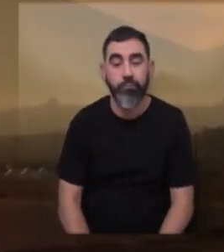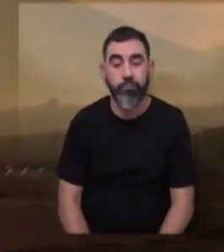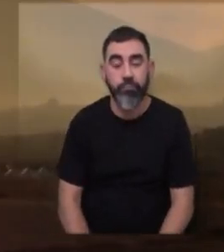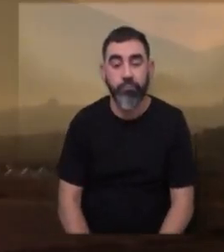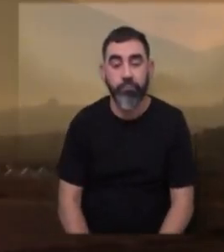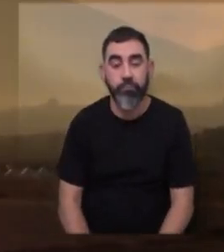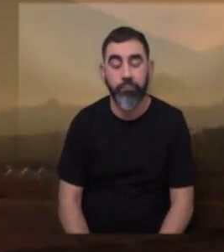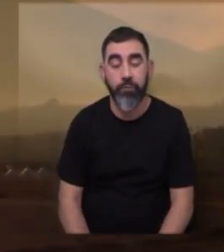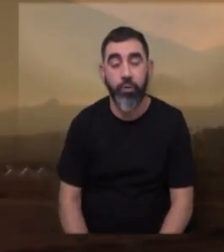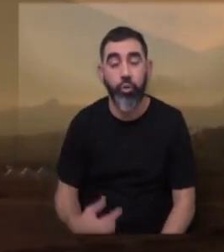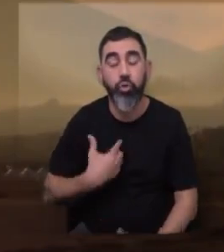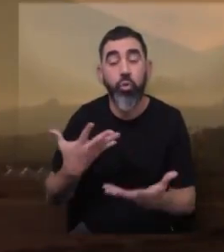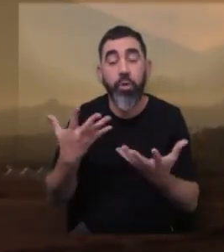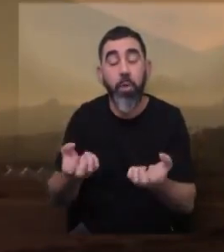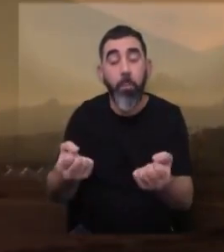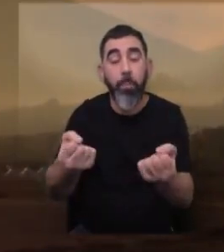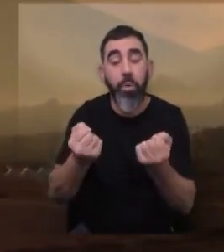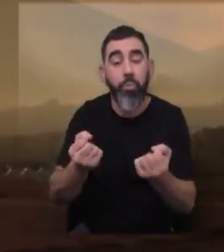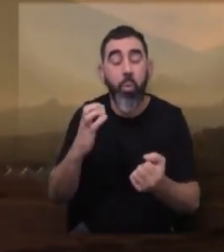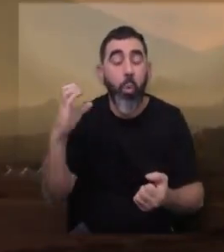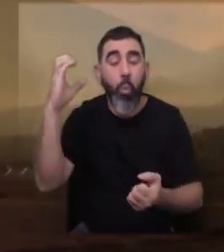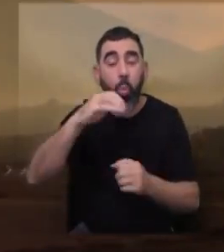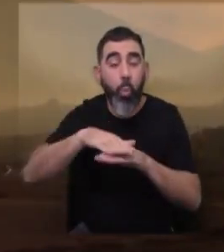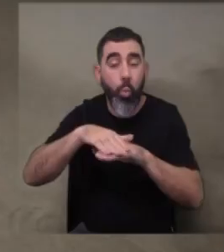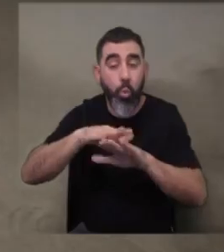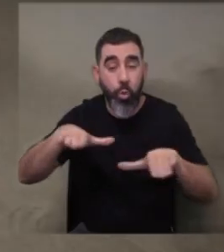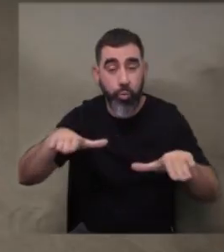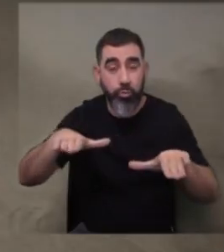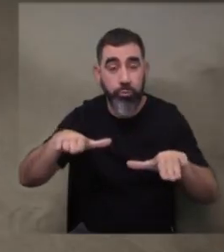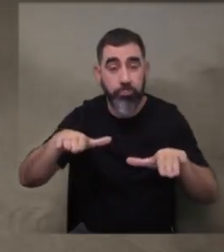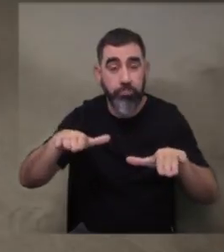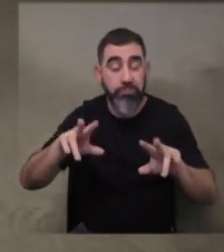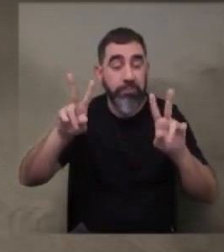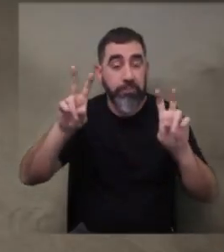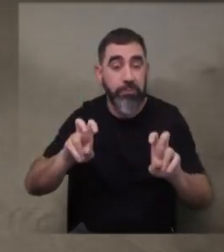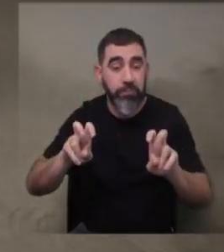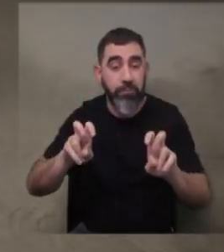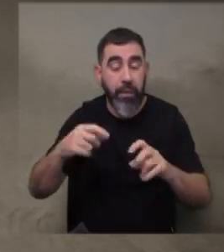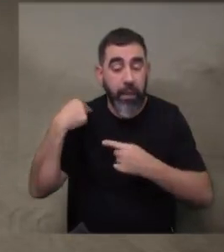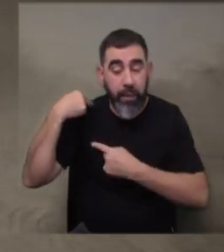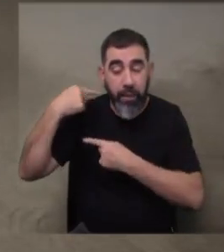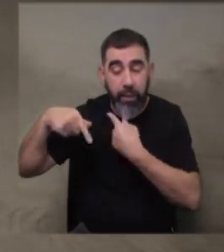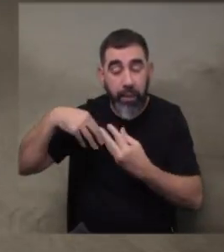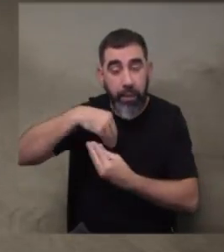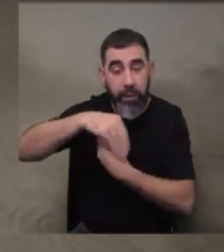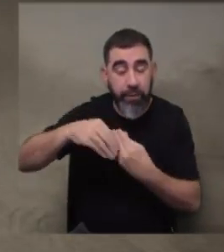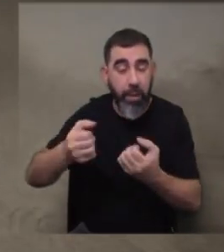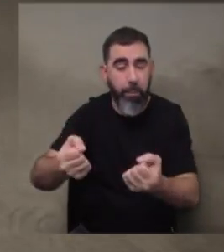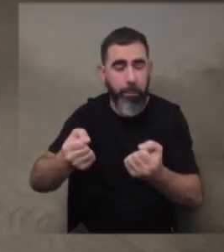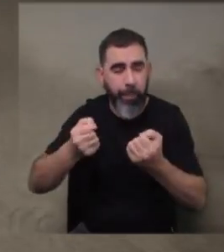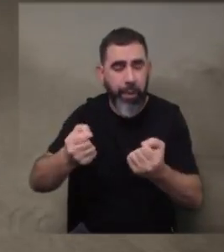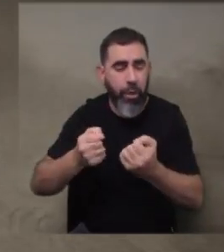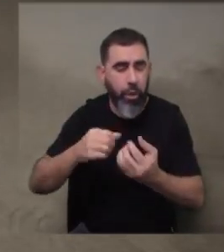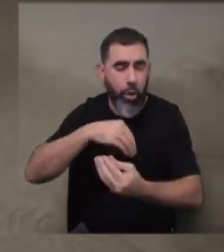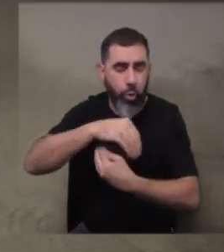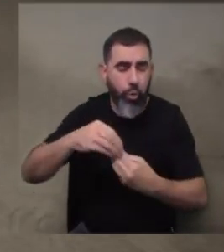Ser piloto en principio por una curiosidad de niño, de vincularme en parte con una herencia familiar de pilotos que viene